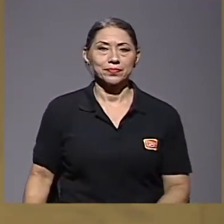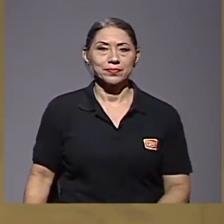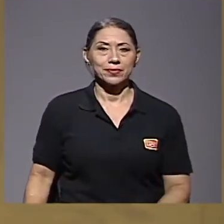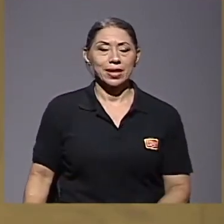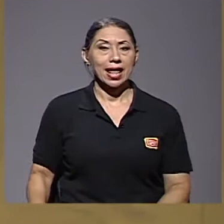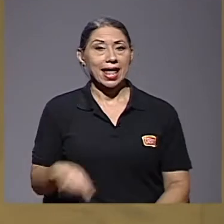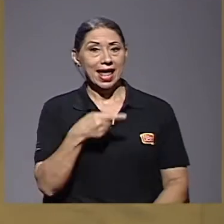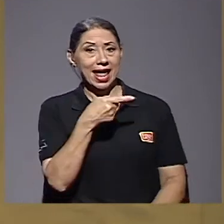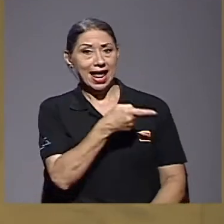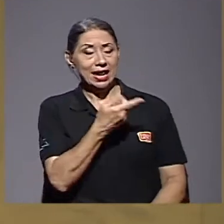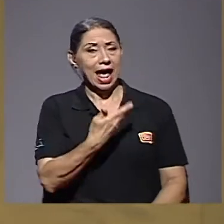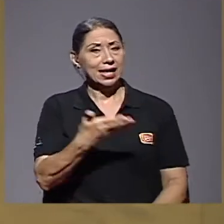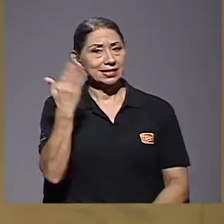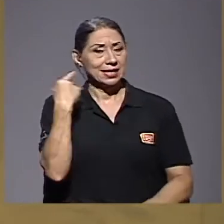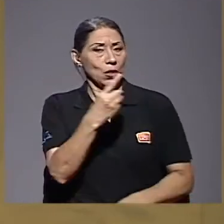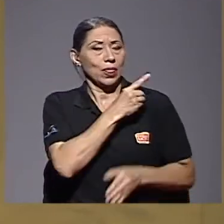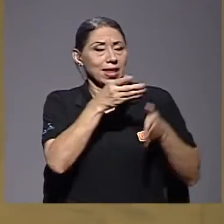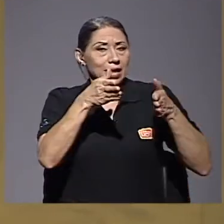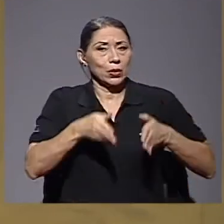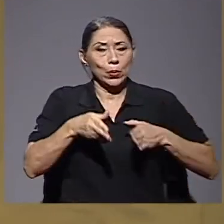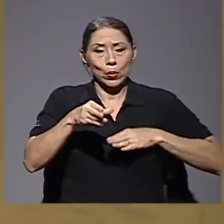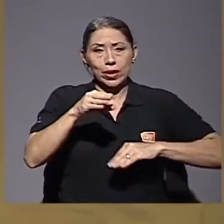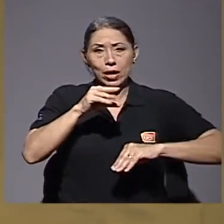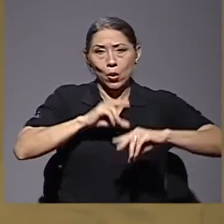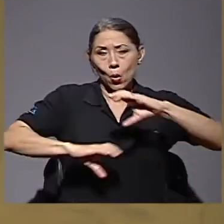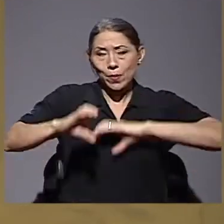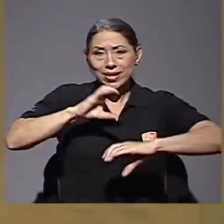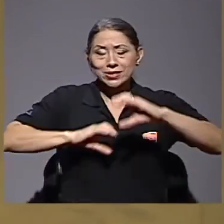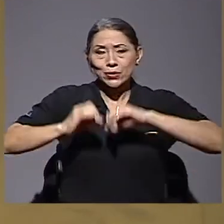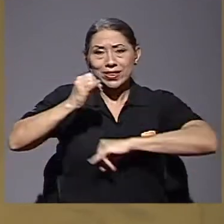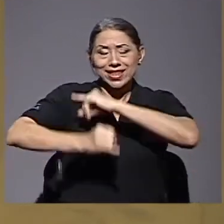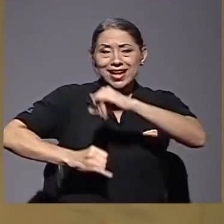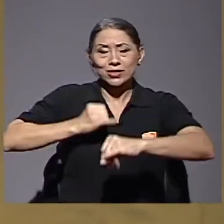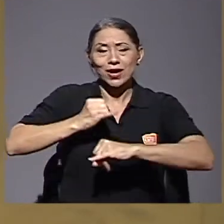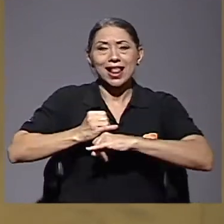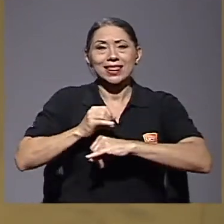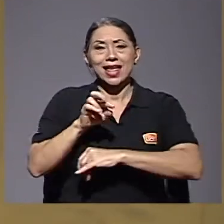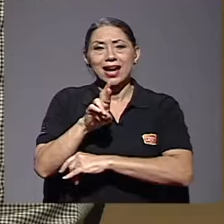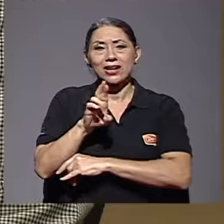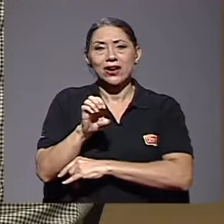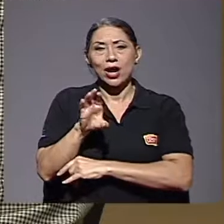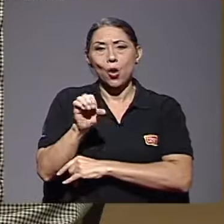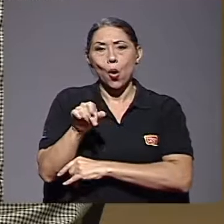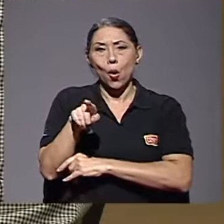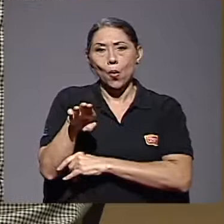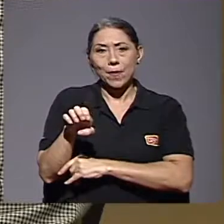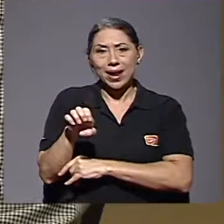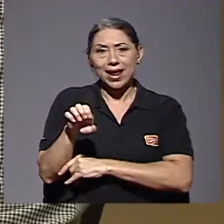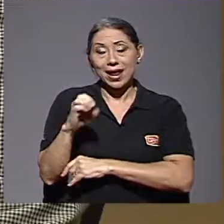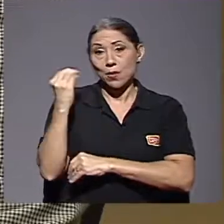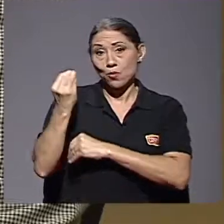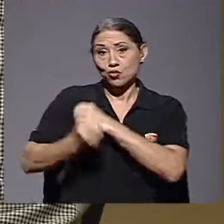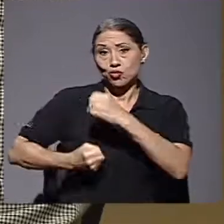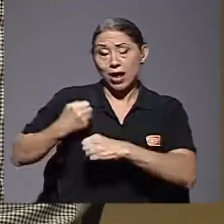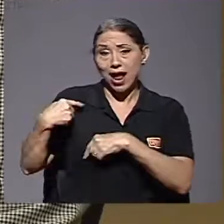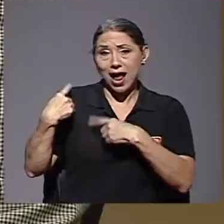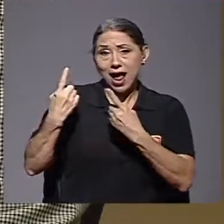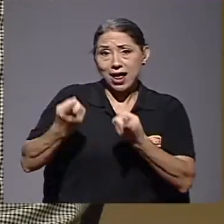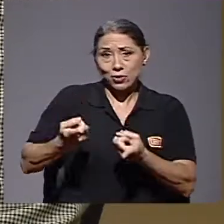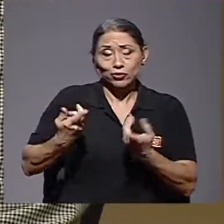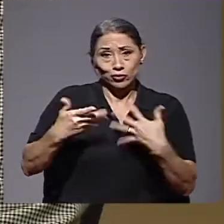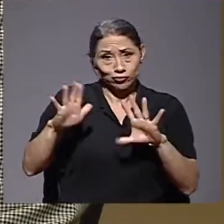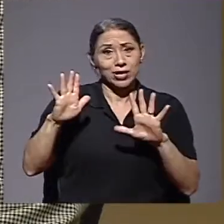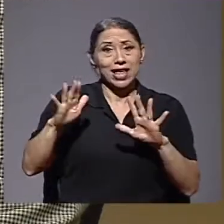Él ha sido director de Comercio Internacional de Recope durante muchos años, y ahora se dedica